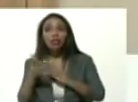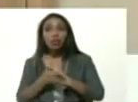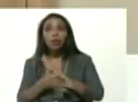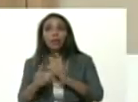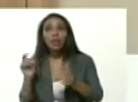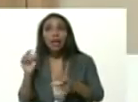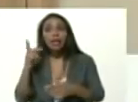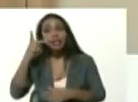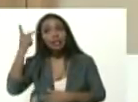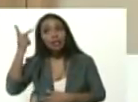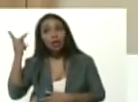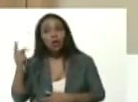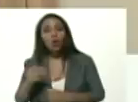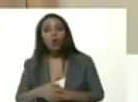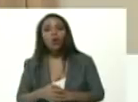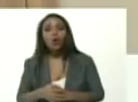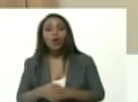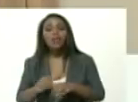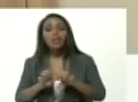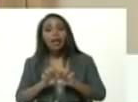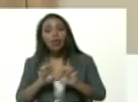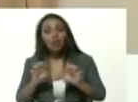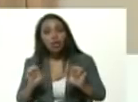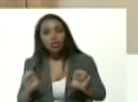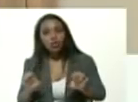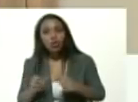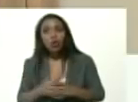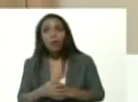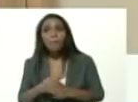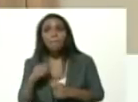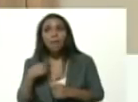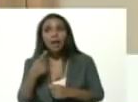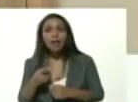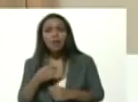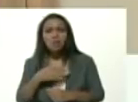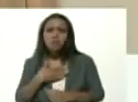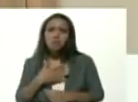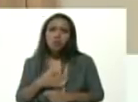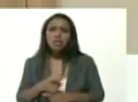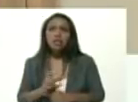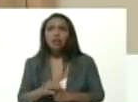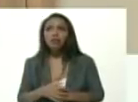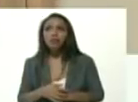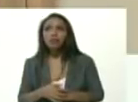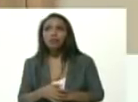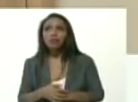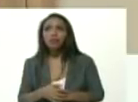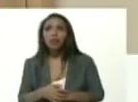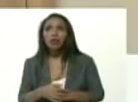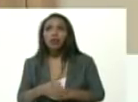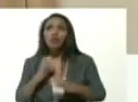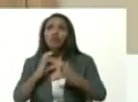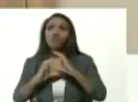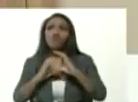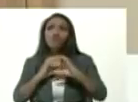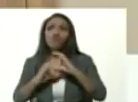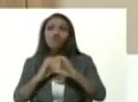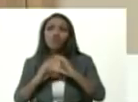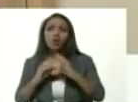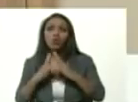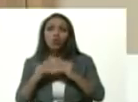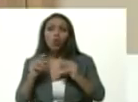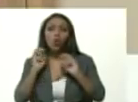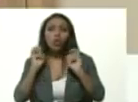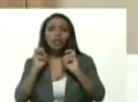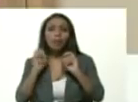psicólogos, con la red de educadores. Mañana, ¿puede ser? Conversar todos los temas